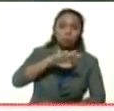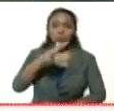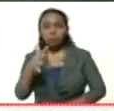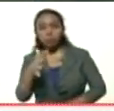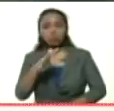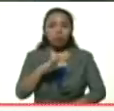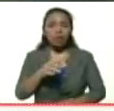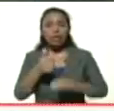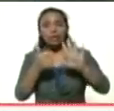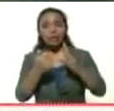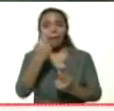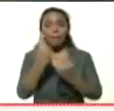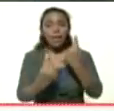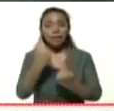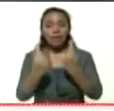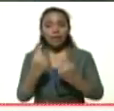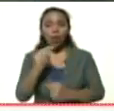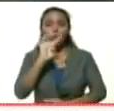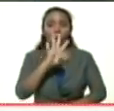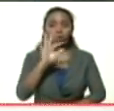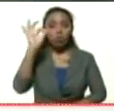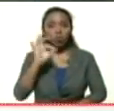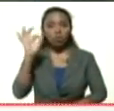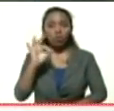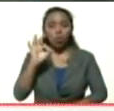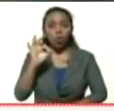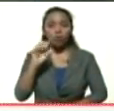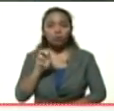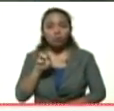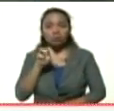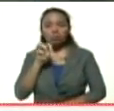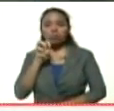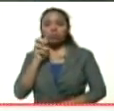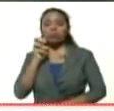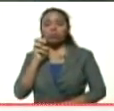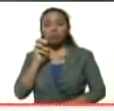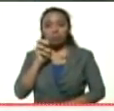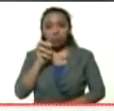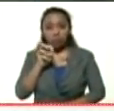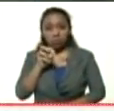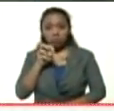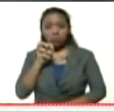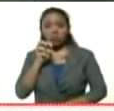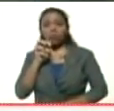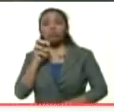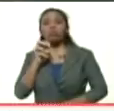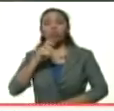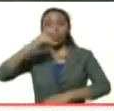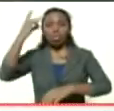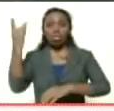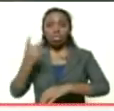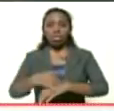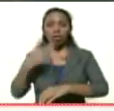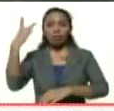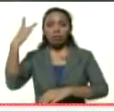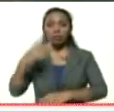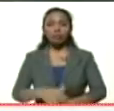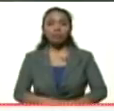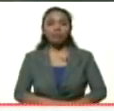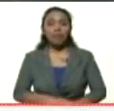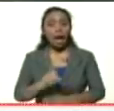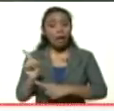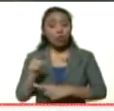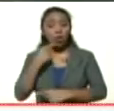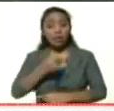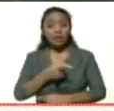y 6 pacientes para un 4% presentan una insuficiencia respiratoria severa. Es decir,